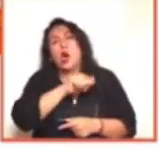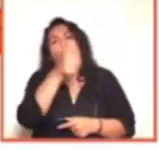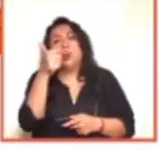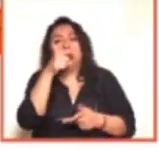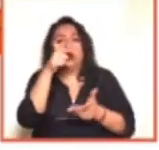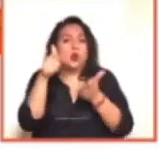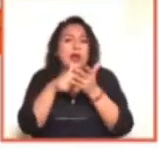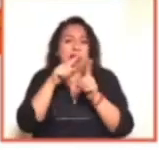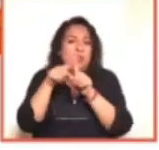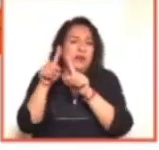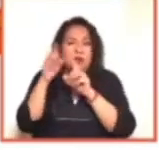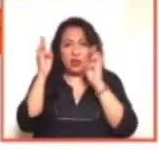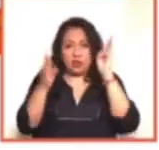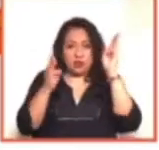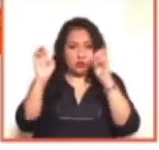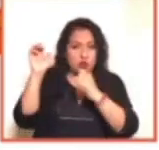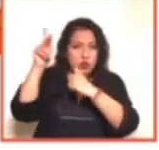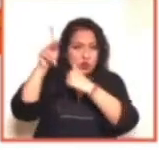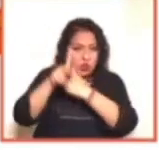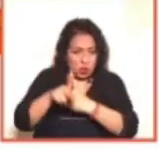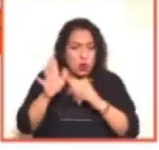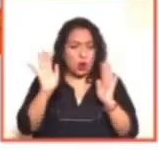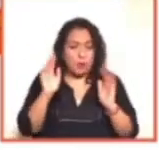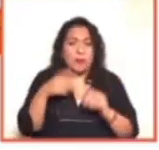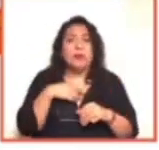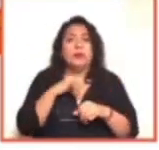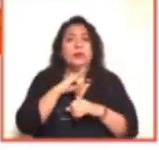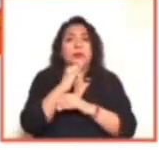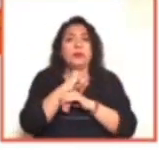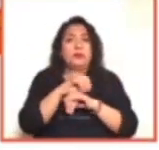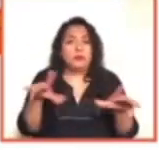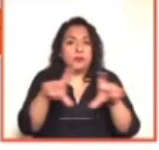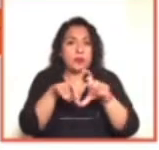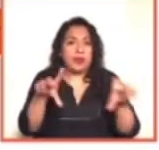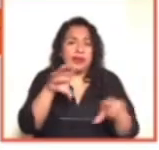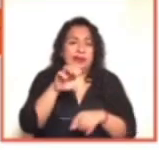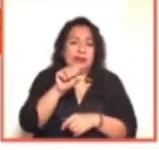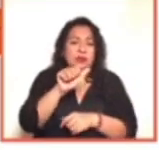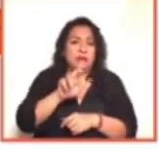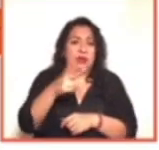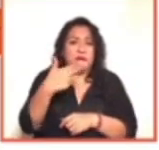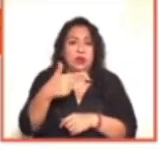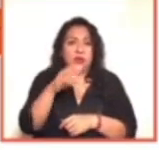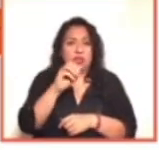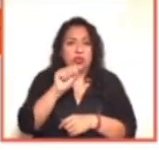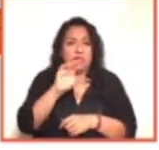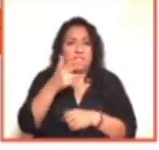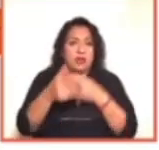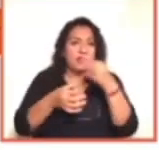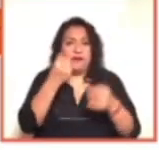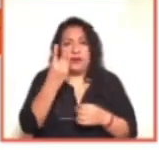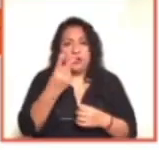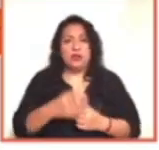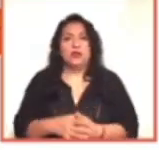museos de Europa. Con información y texto de César H. Meléndez, Óscar Helguera, Noticias